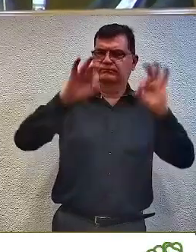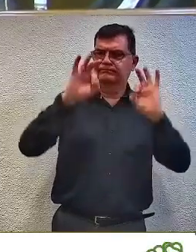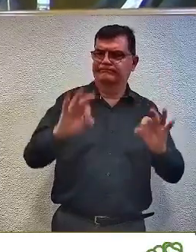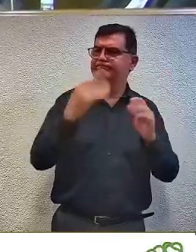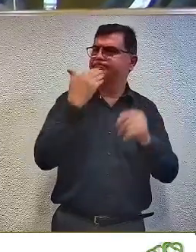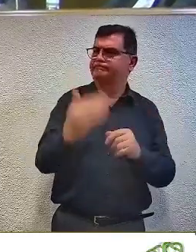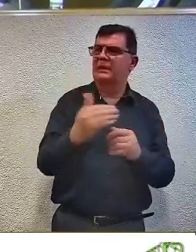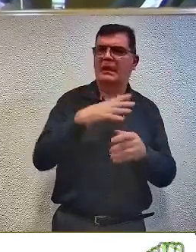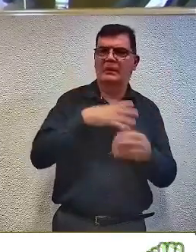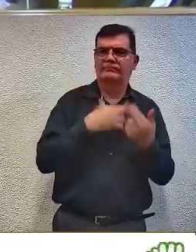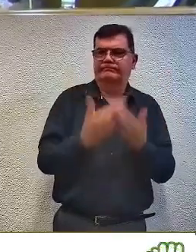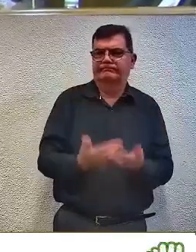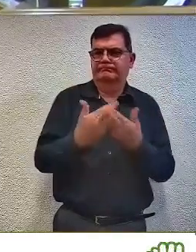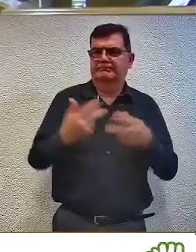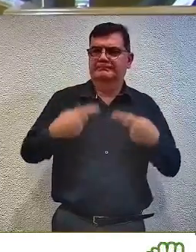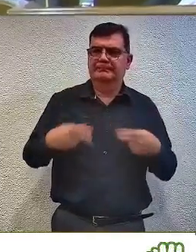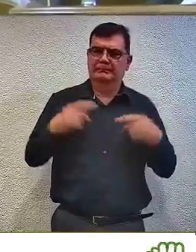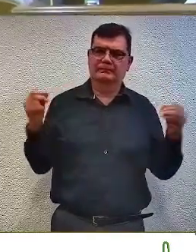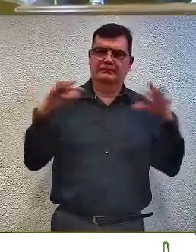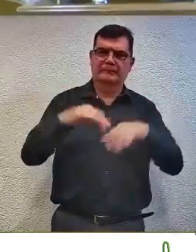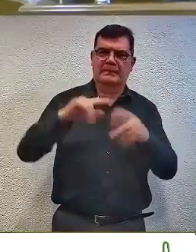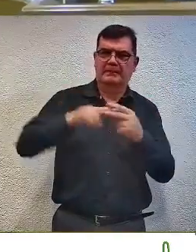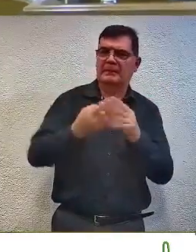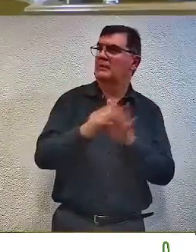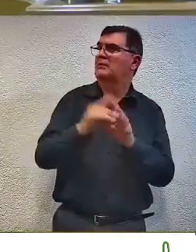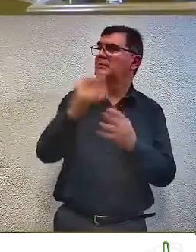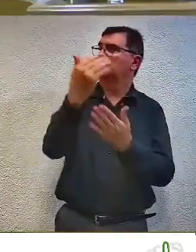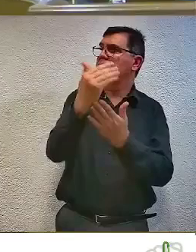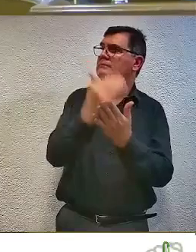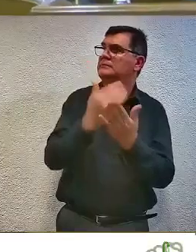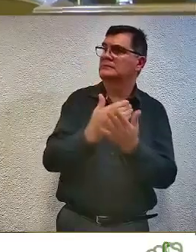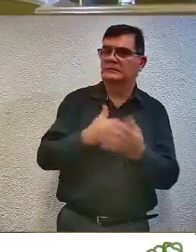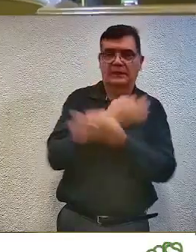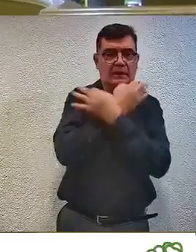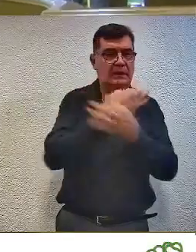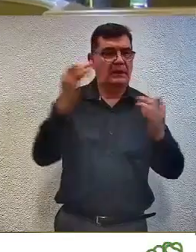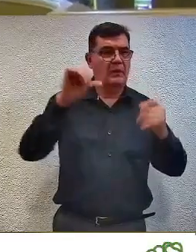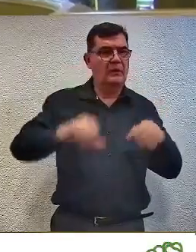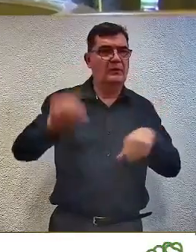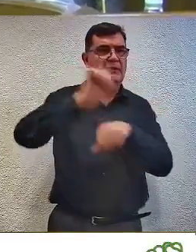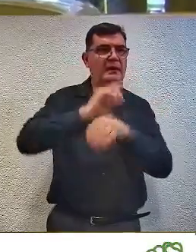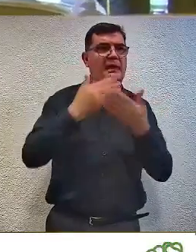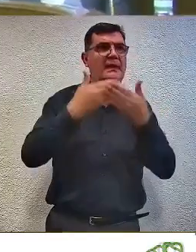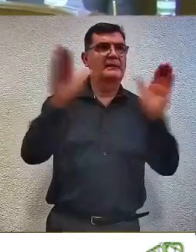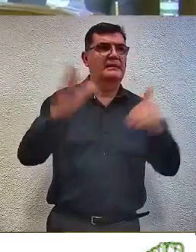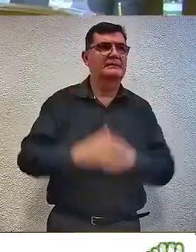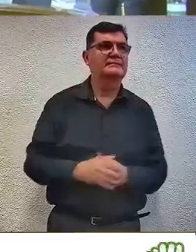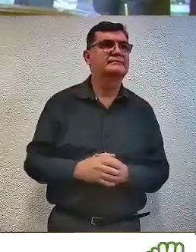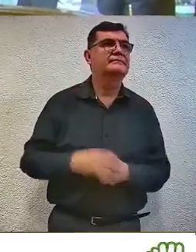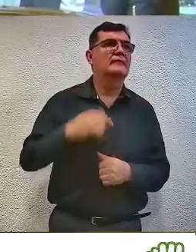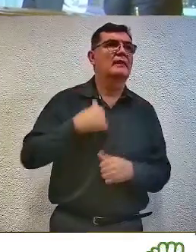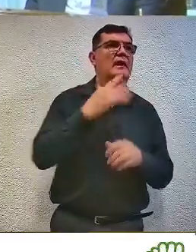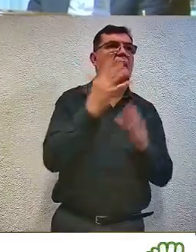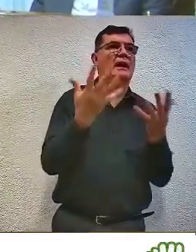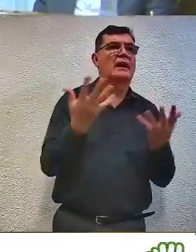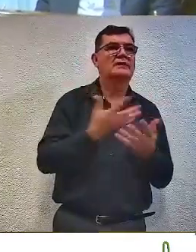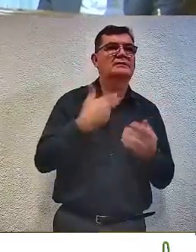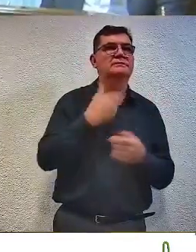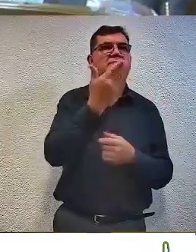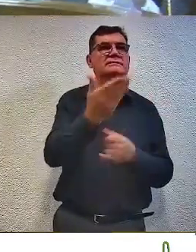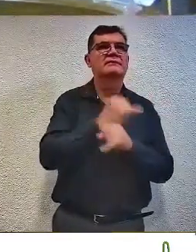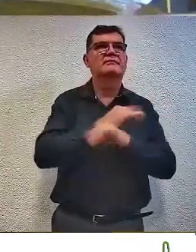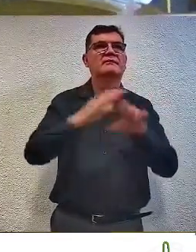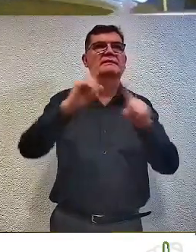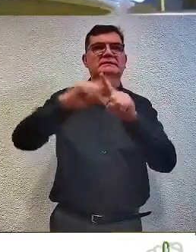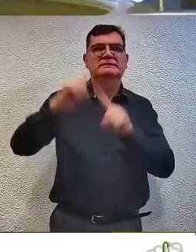sesionar válidamente. Gracias, secretario general. En consecuencia, se declara abierta la presente sesión y le solicito nos informe